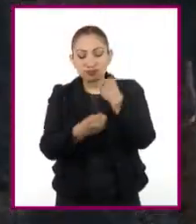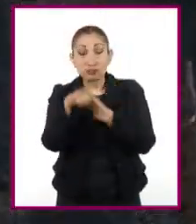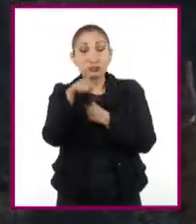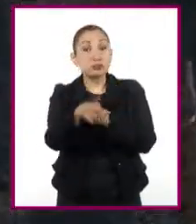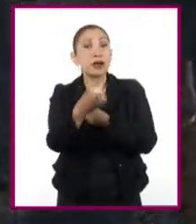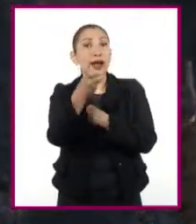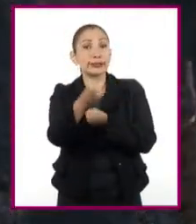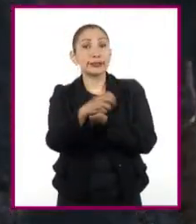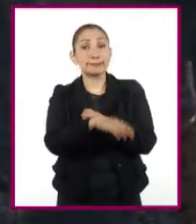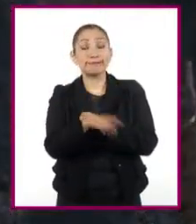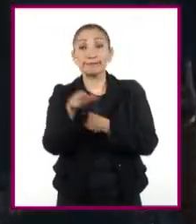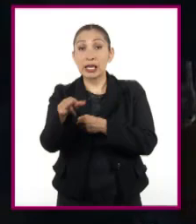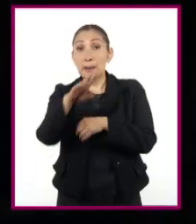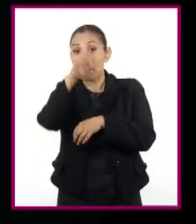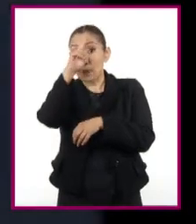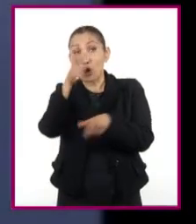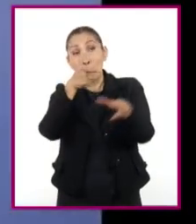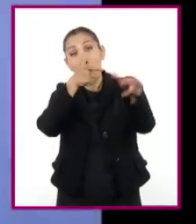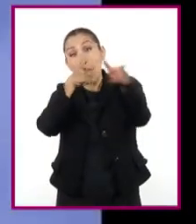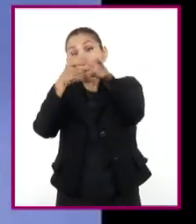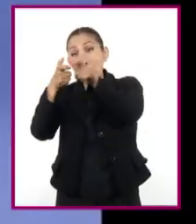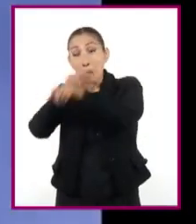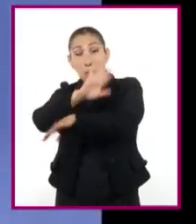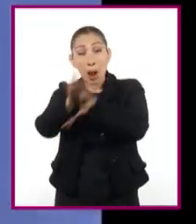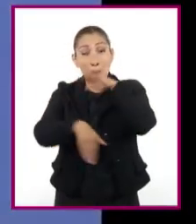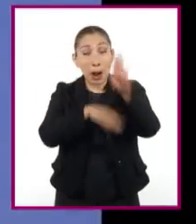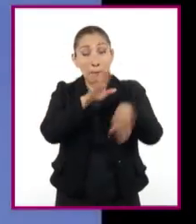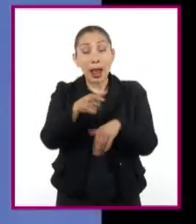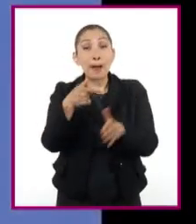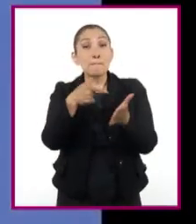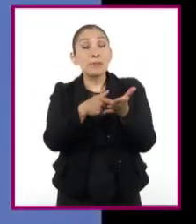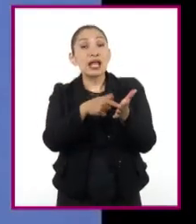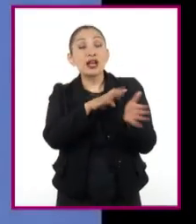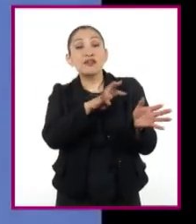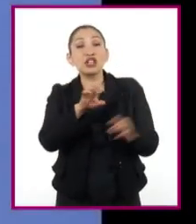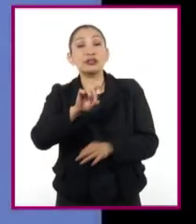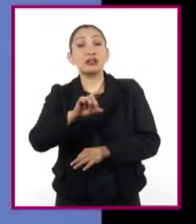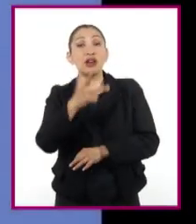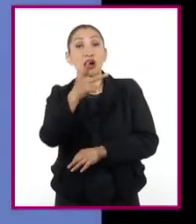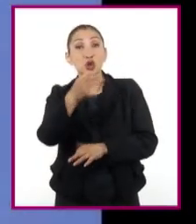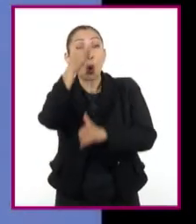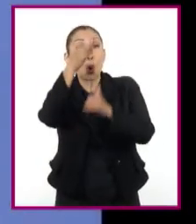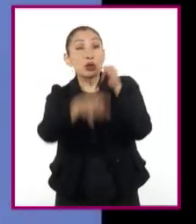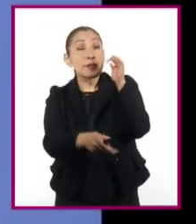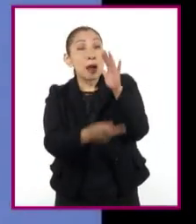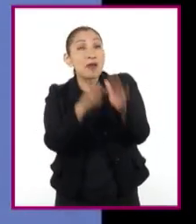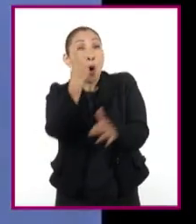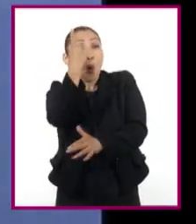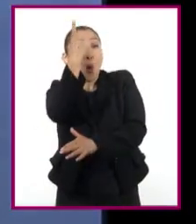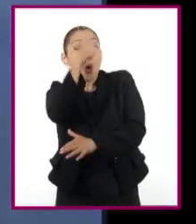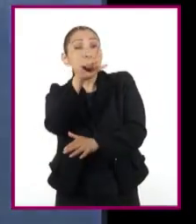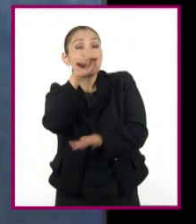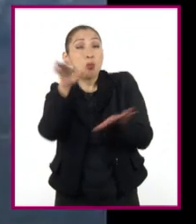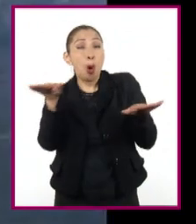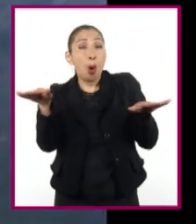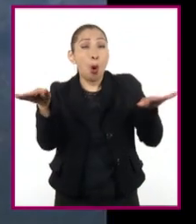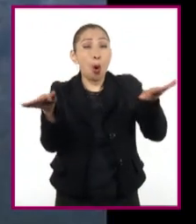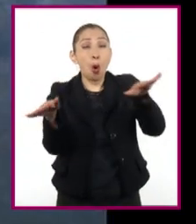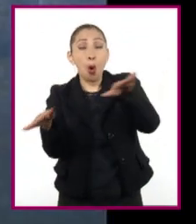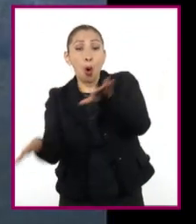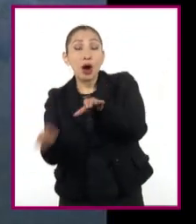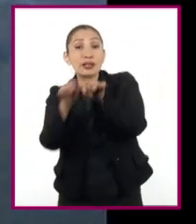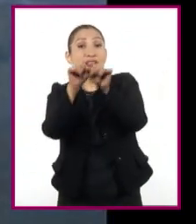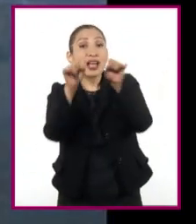Estas razones y la caza indiscriminada provocaron que en 1938 se viera volar por última vez un cóndor en